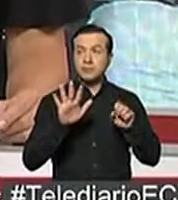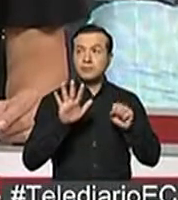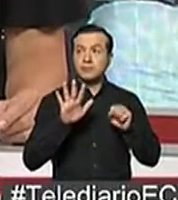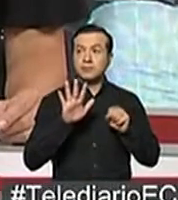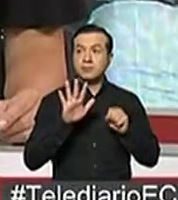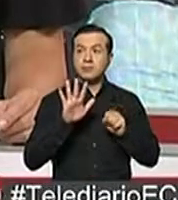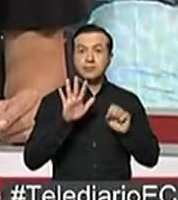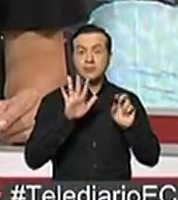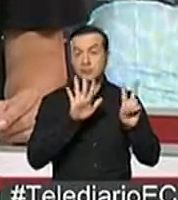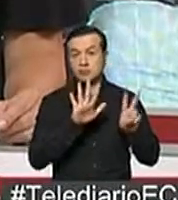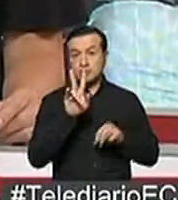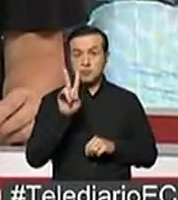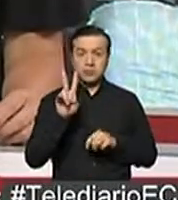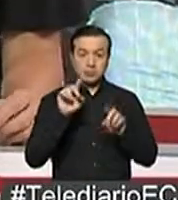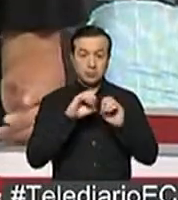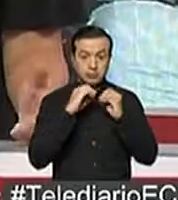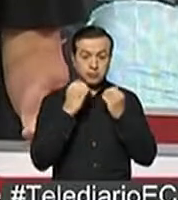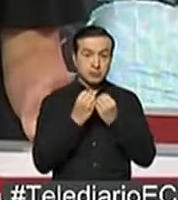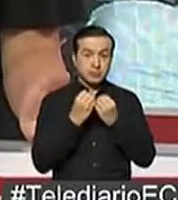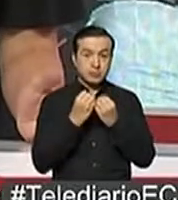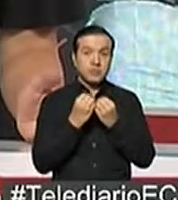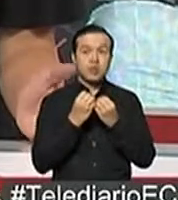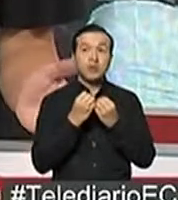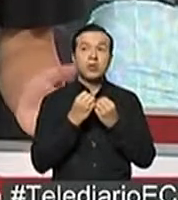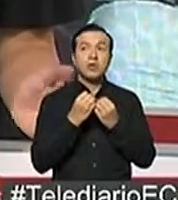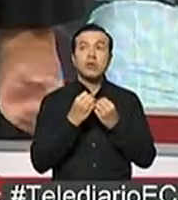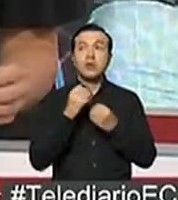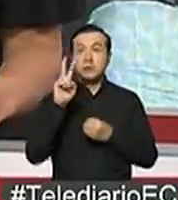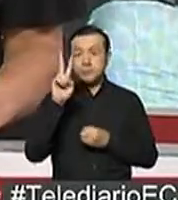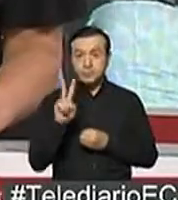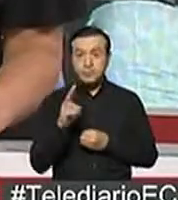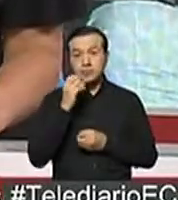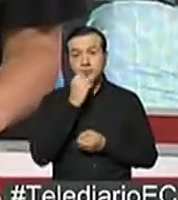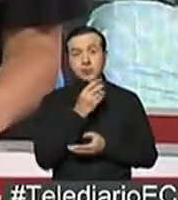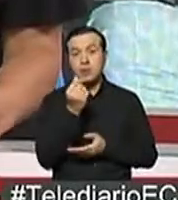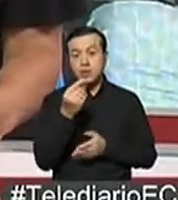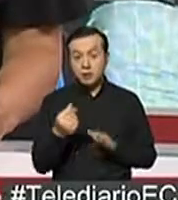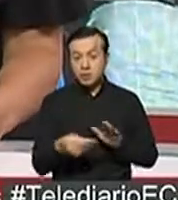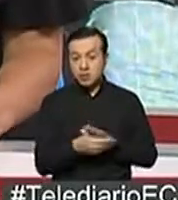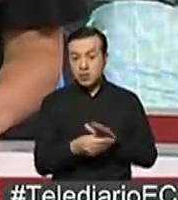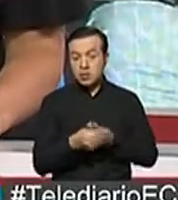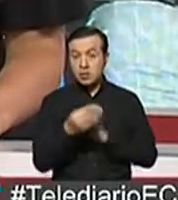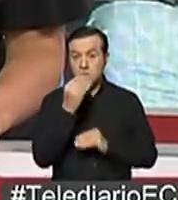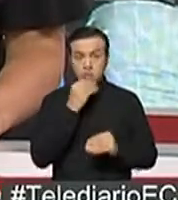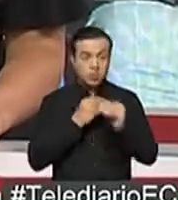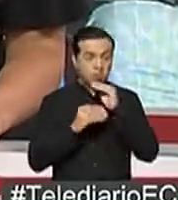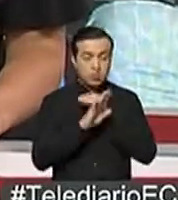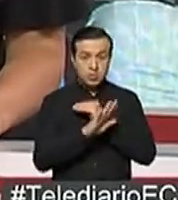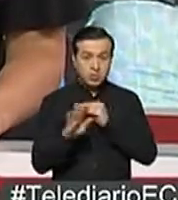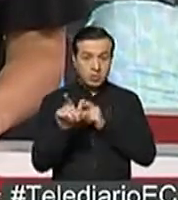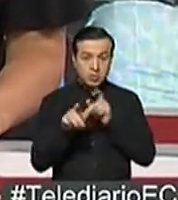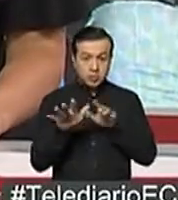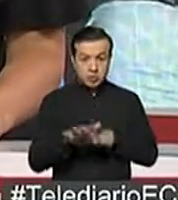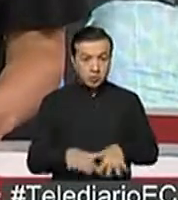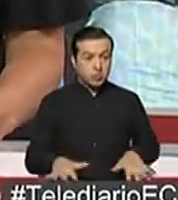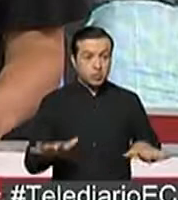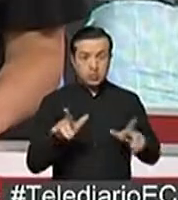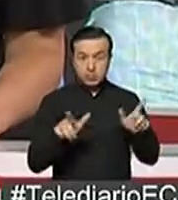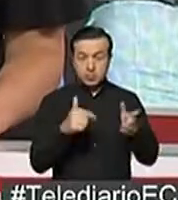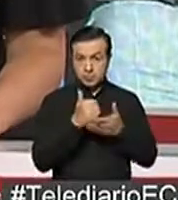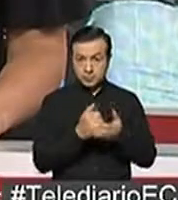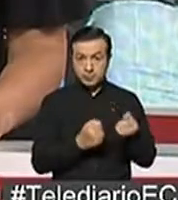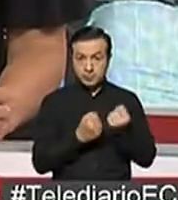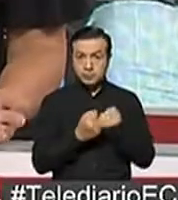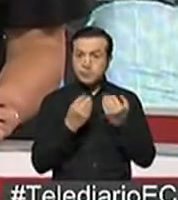Guayaquil, organizaciones de migrantes venezolanos dieron a conocer de dónde provienen los recursos para la alimentación de sus compatriotas en condición de